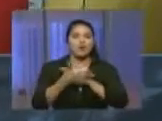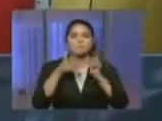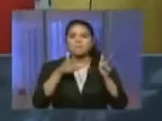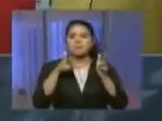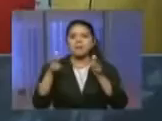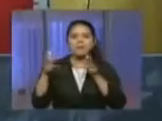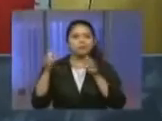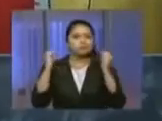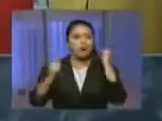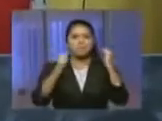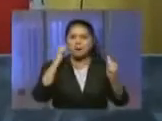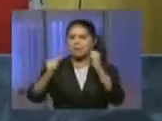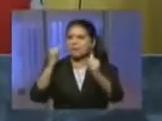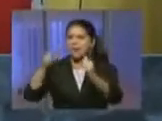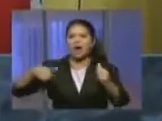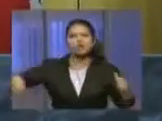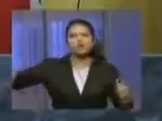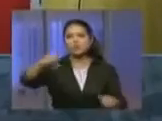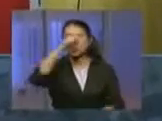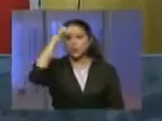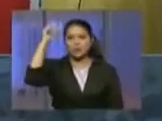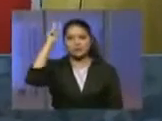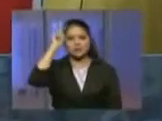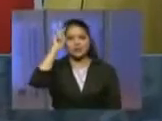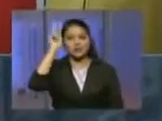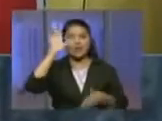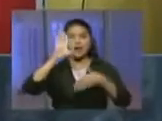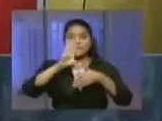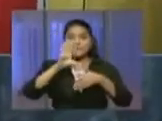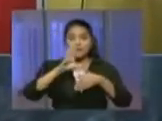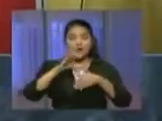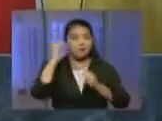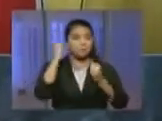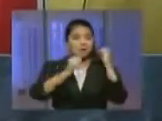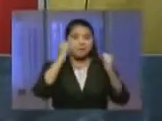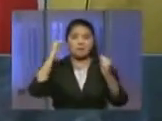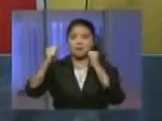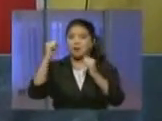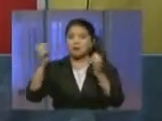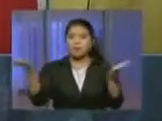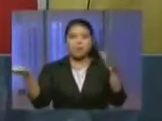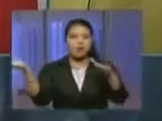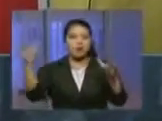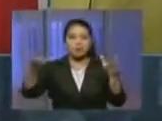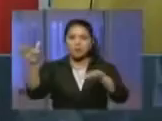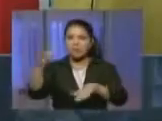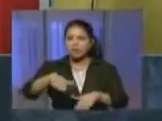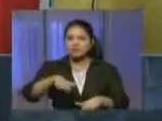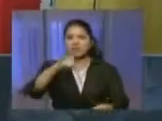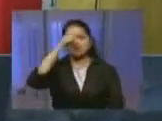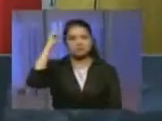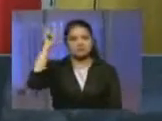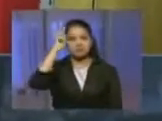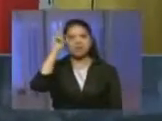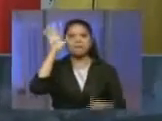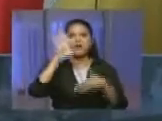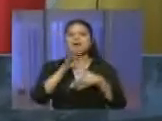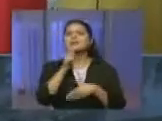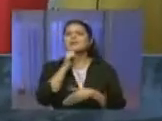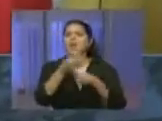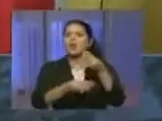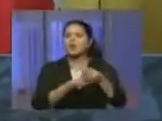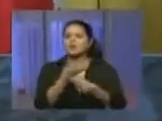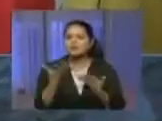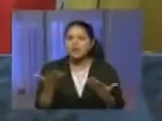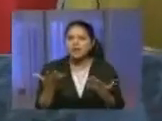indígena americano el holocausto indígena americano y Quién hizo eso los